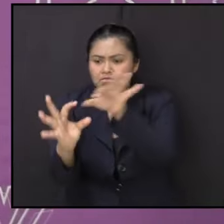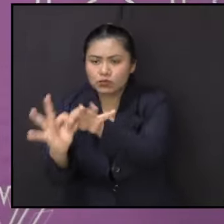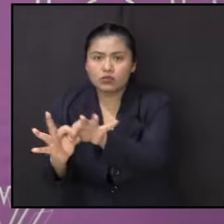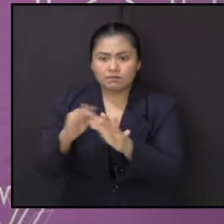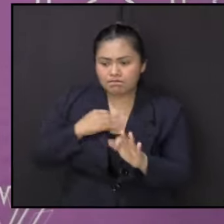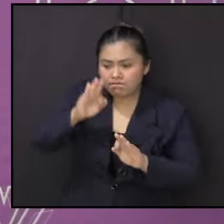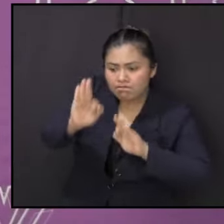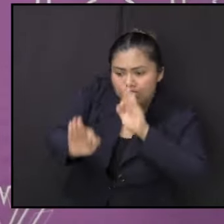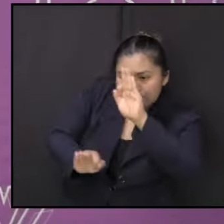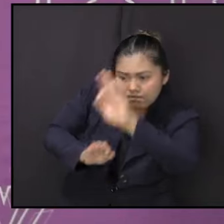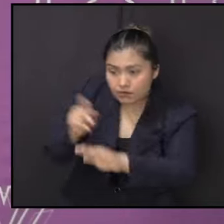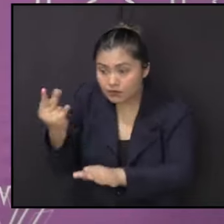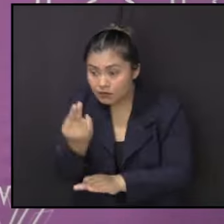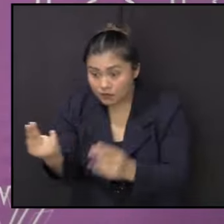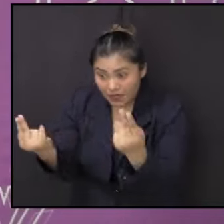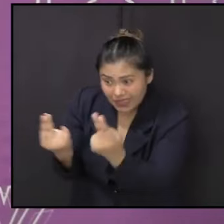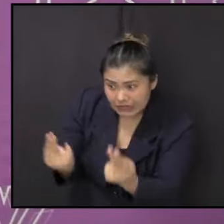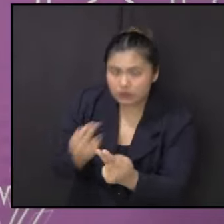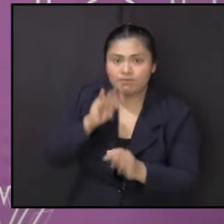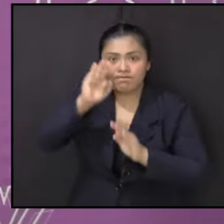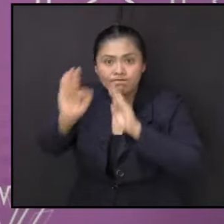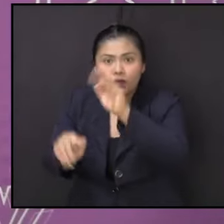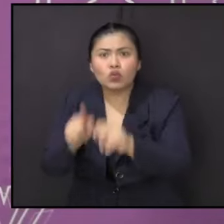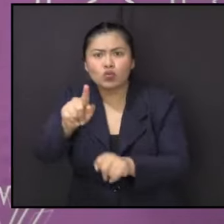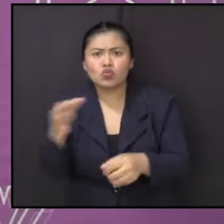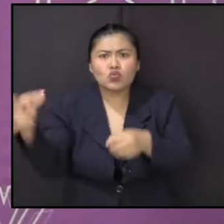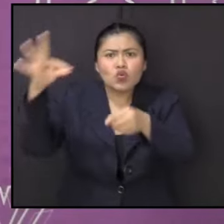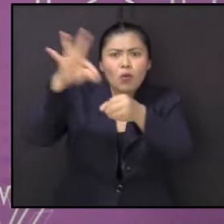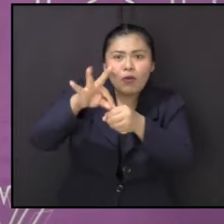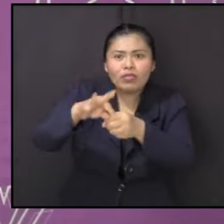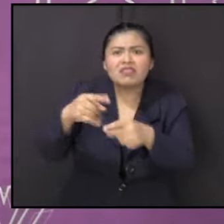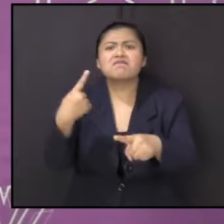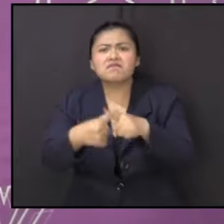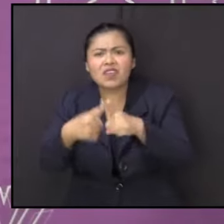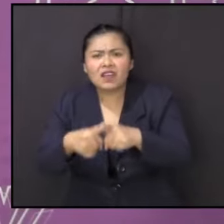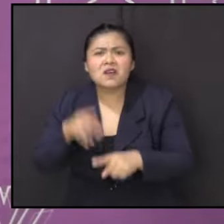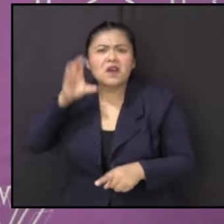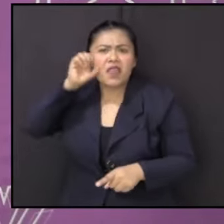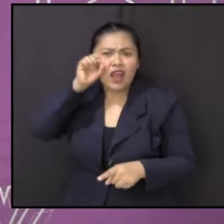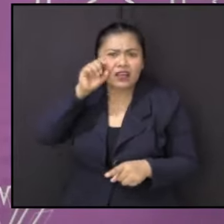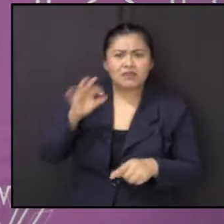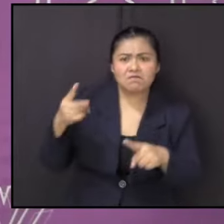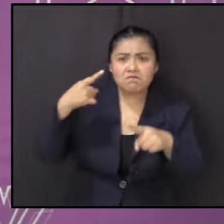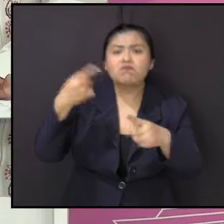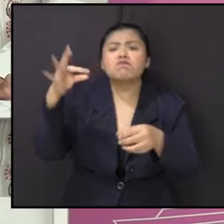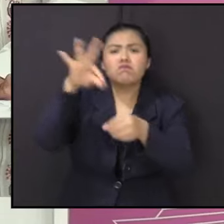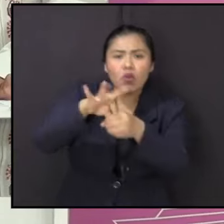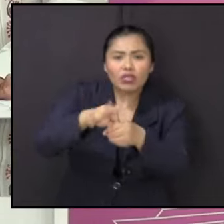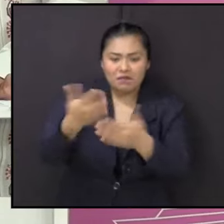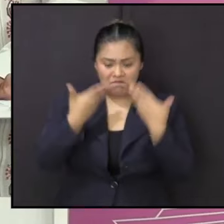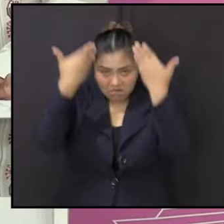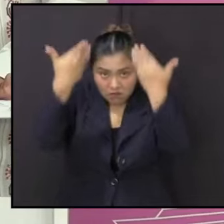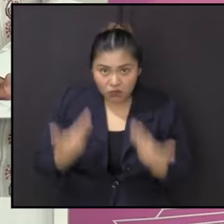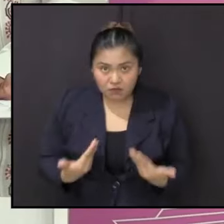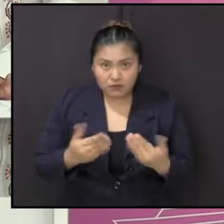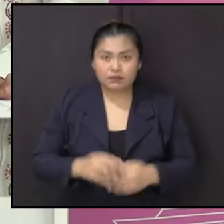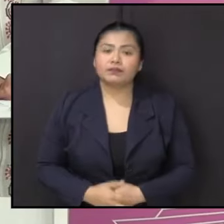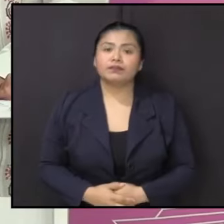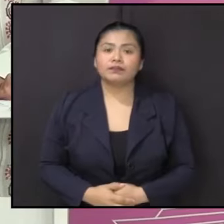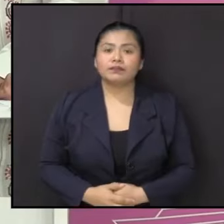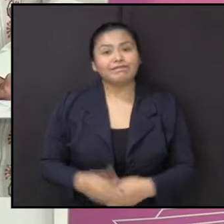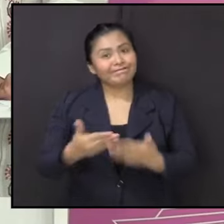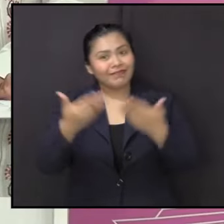necesidades. Este 2 de junio, vota Naranja, vota Movimiento Ciudadano, vota Xochitl Arbezú. Gracias, candidata. Ahora le